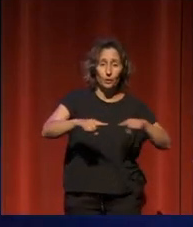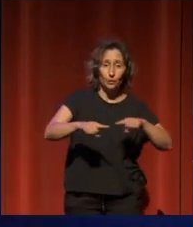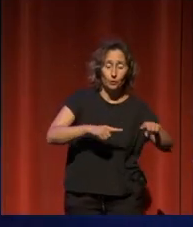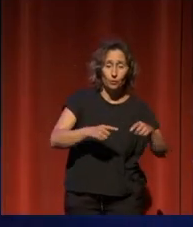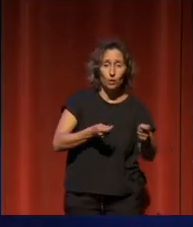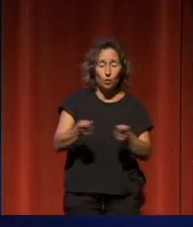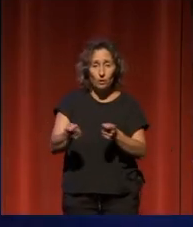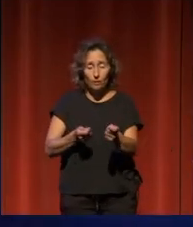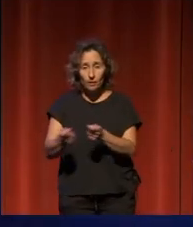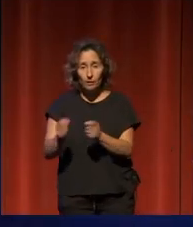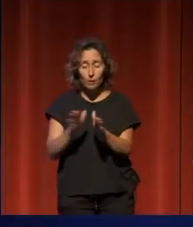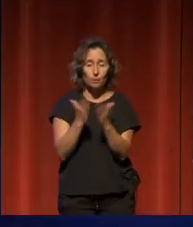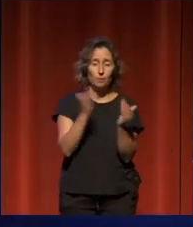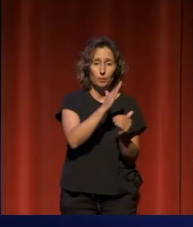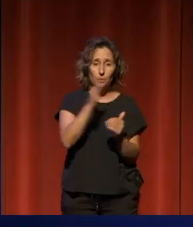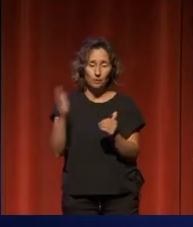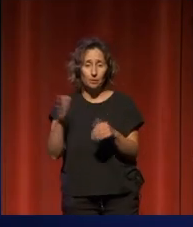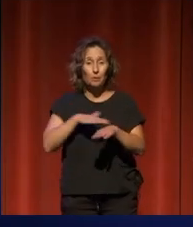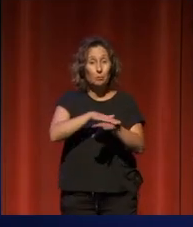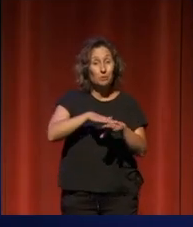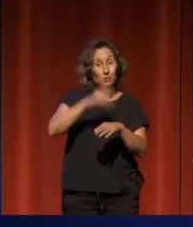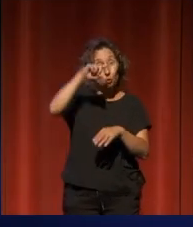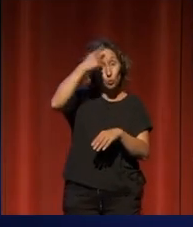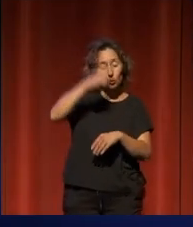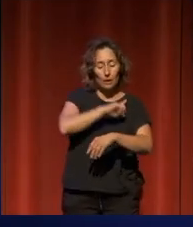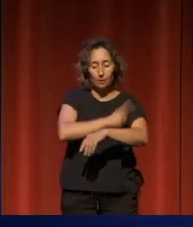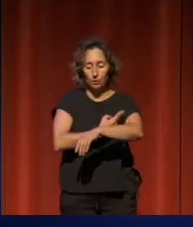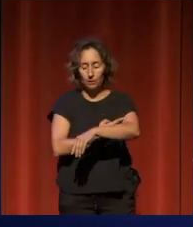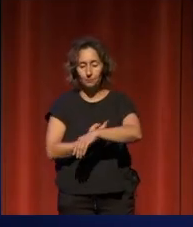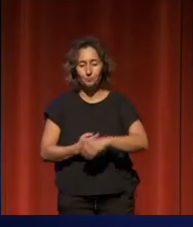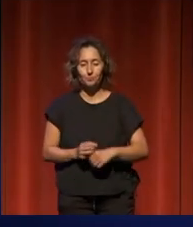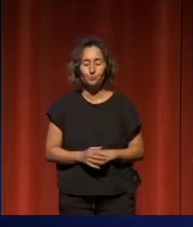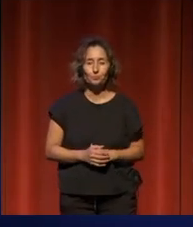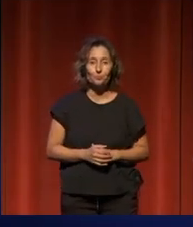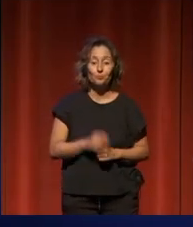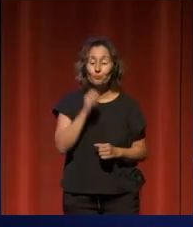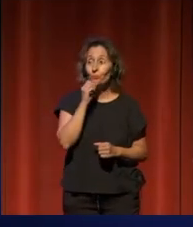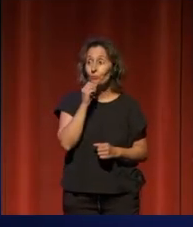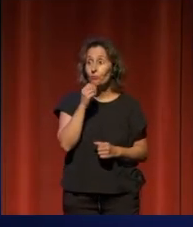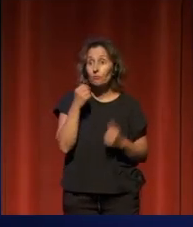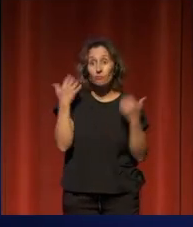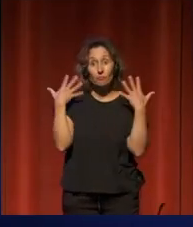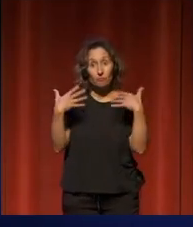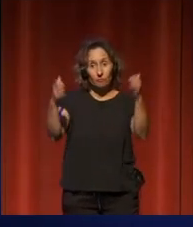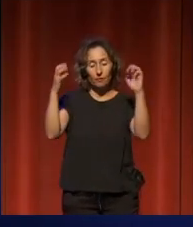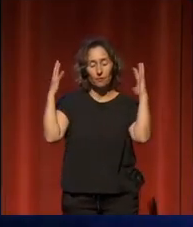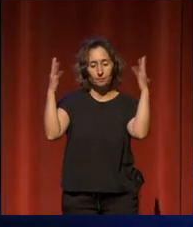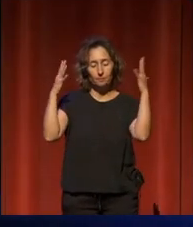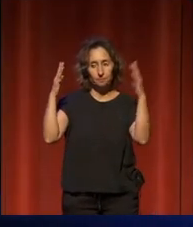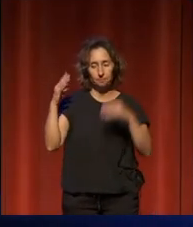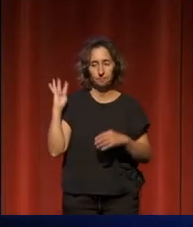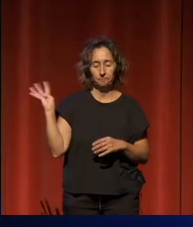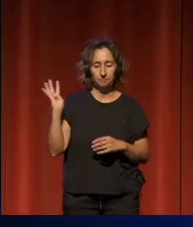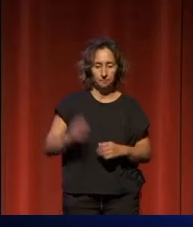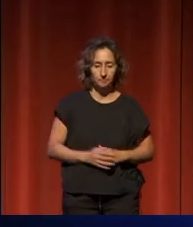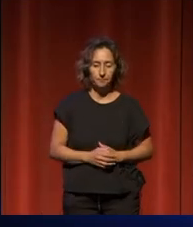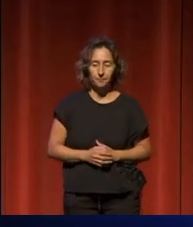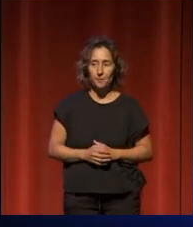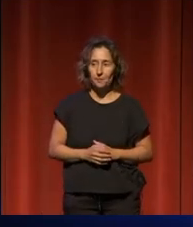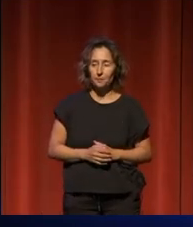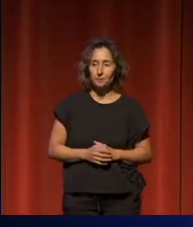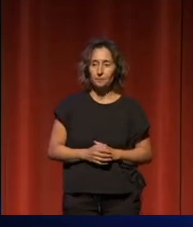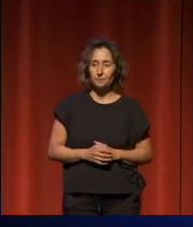coordinación bibliotecaria del Ministerio de cultura y deporte vamos a recibir Con un fuerte aplauso a a estos ponentes